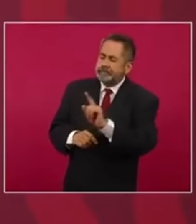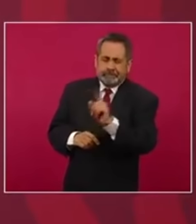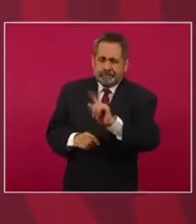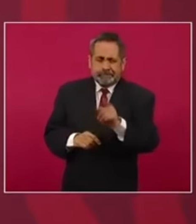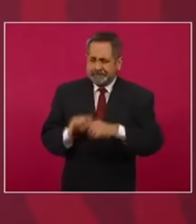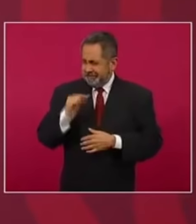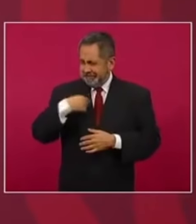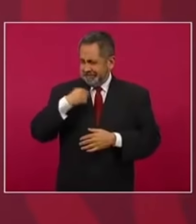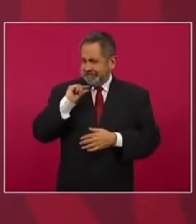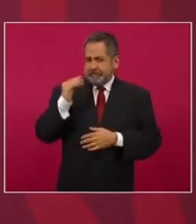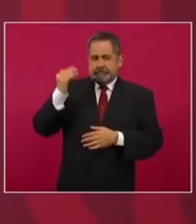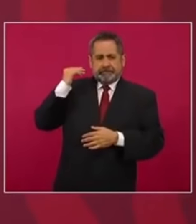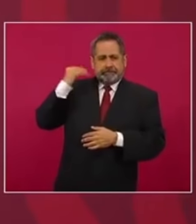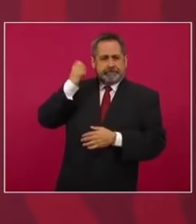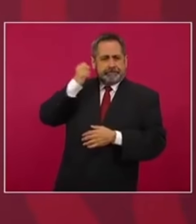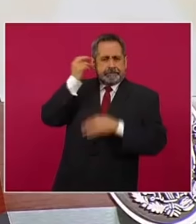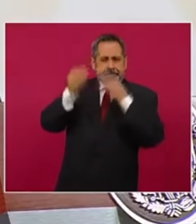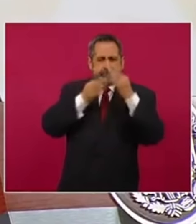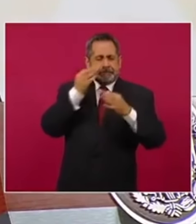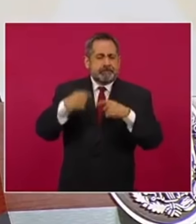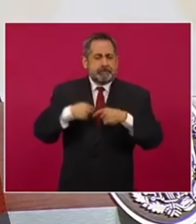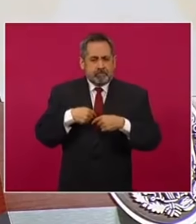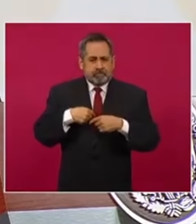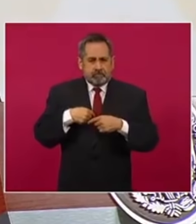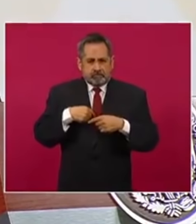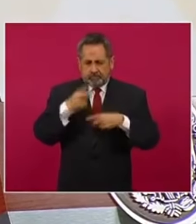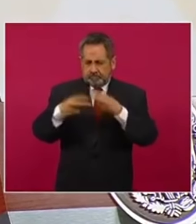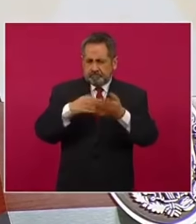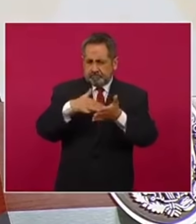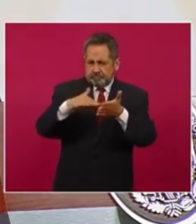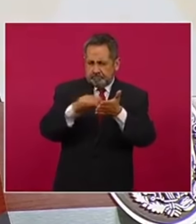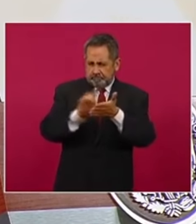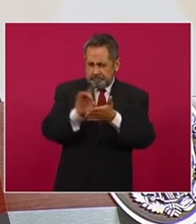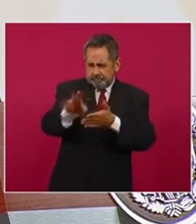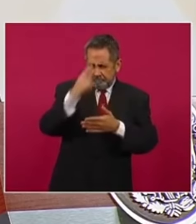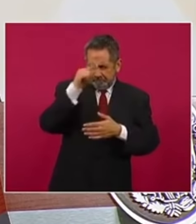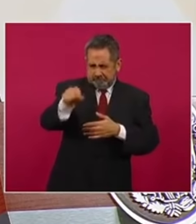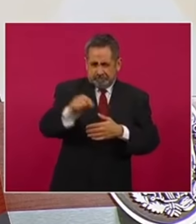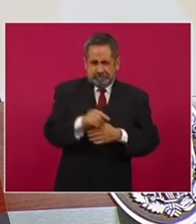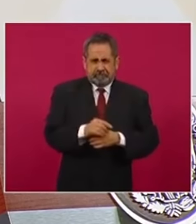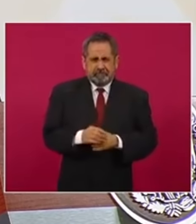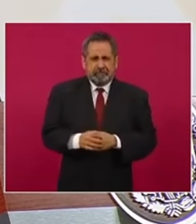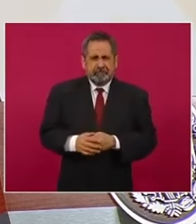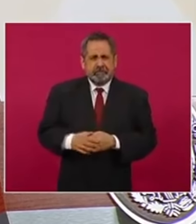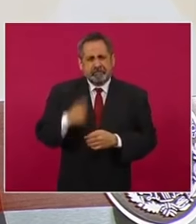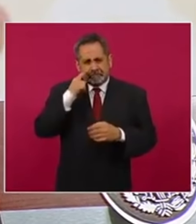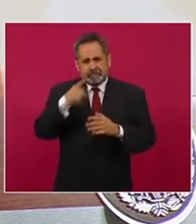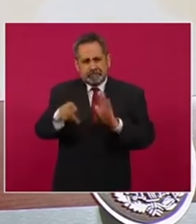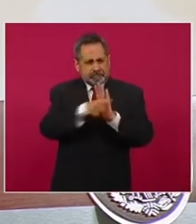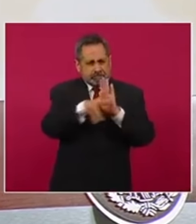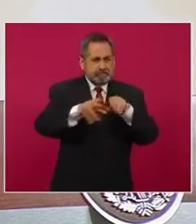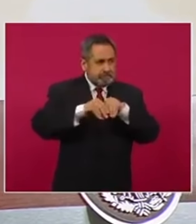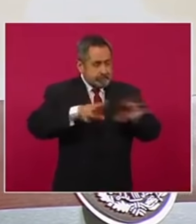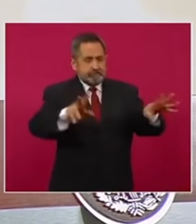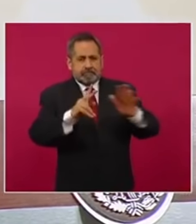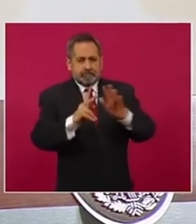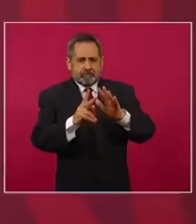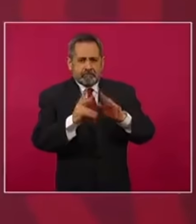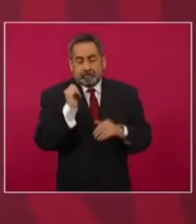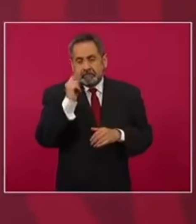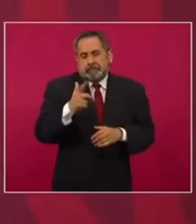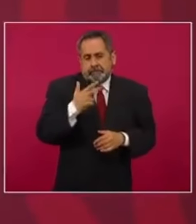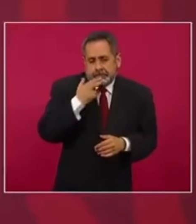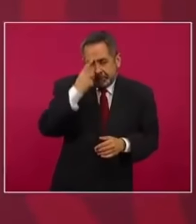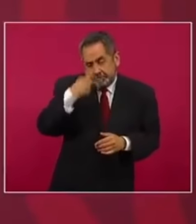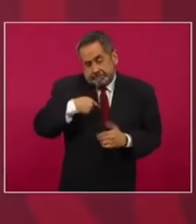que lo voy a leer para ver si lo reproducen y gano algo